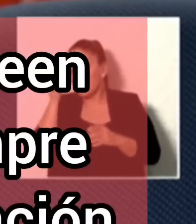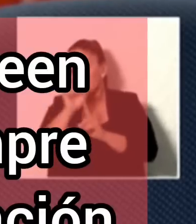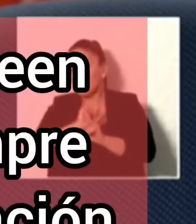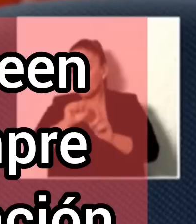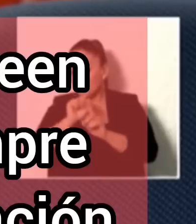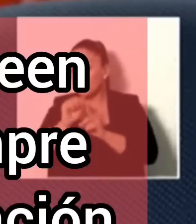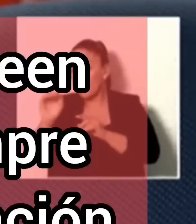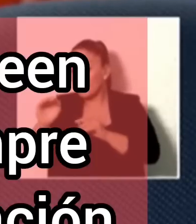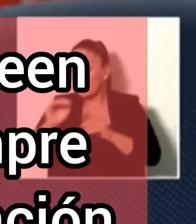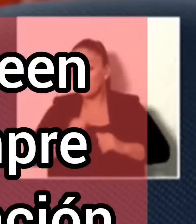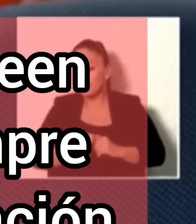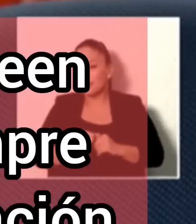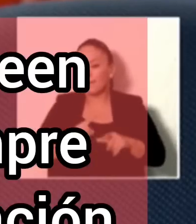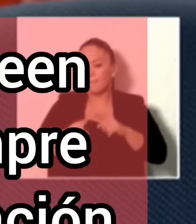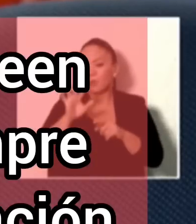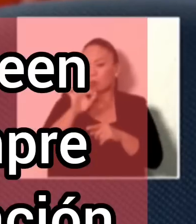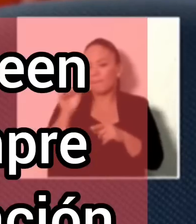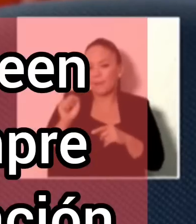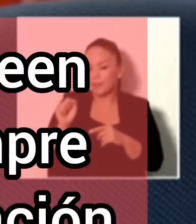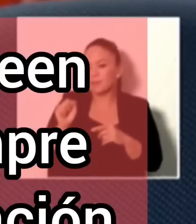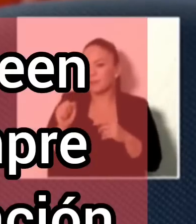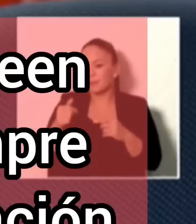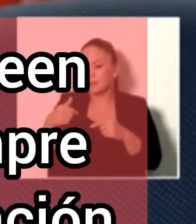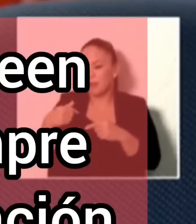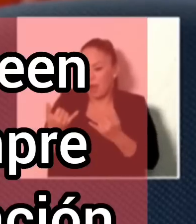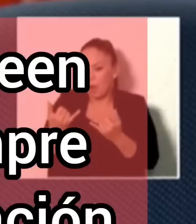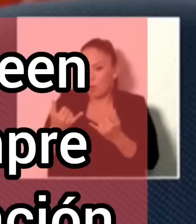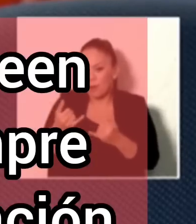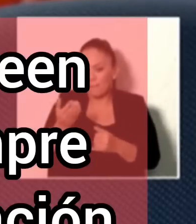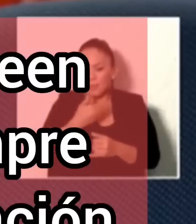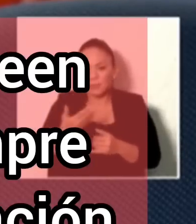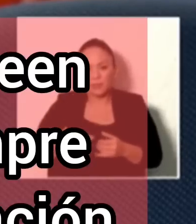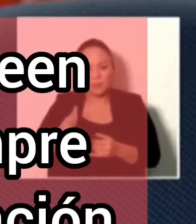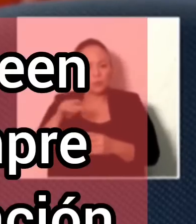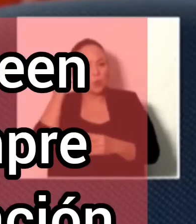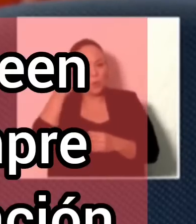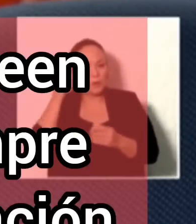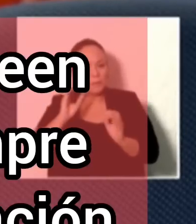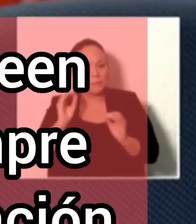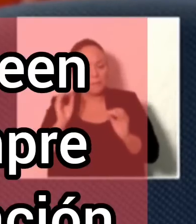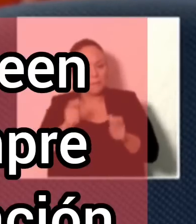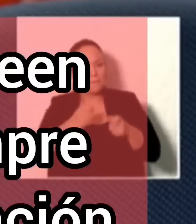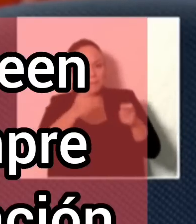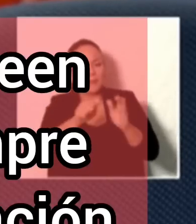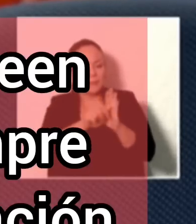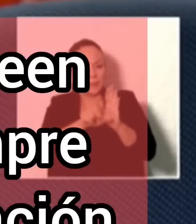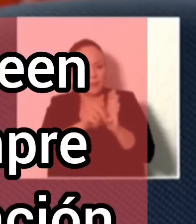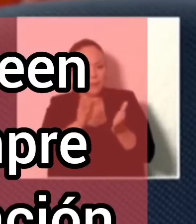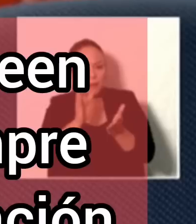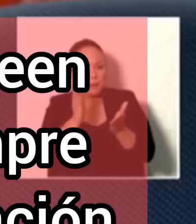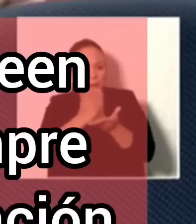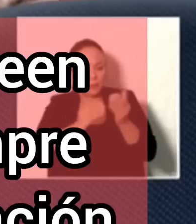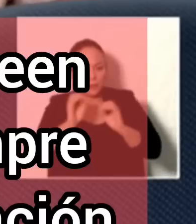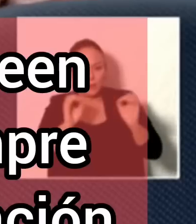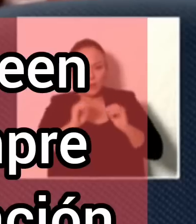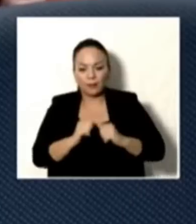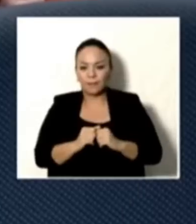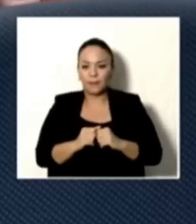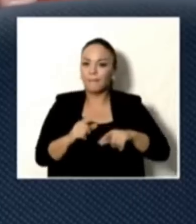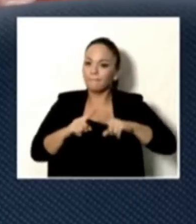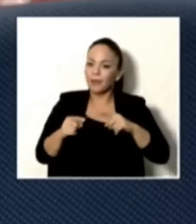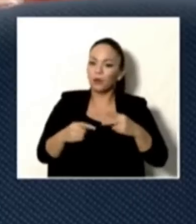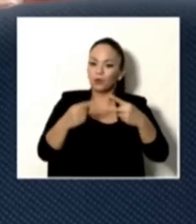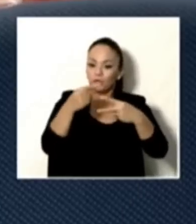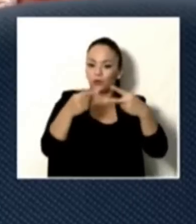advertencia, pero a lo largo de estos 9 meses de su administración, su gobierno tampoco propuso nada. No presentó a la Asamblea Legislativa ningún proyecto, a pesar de tener